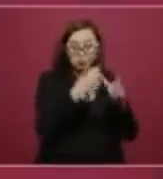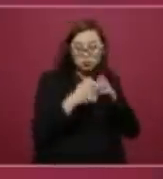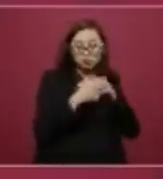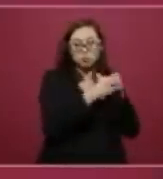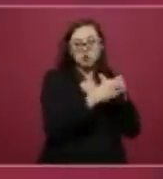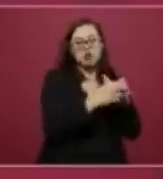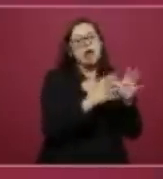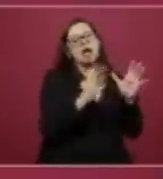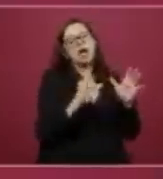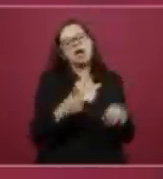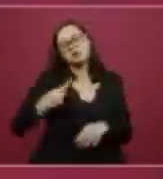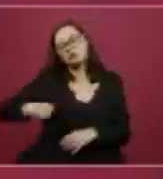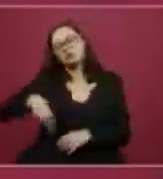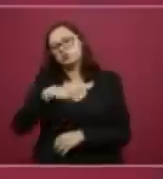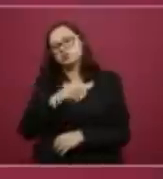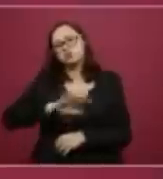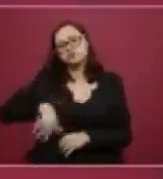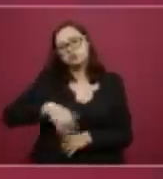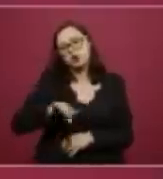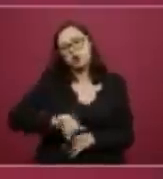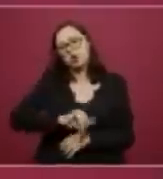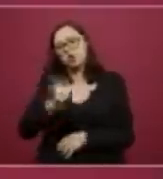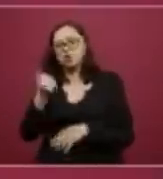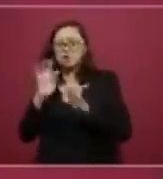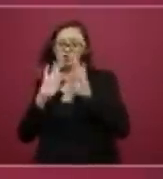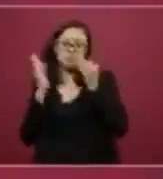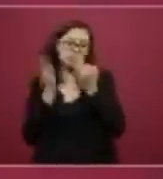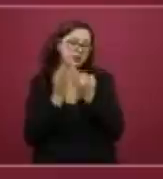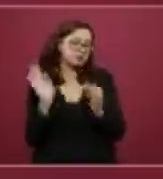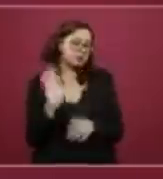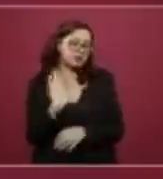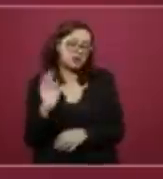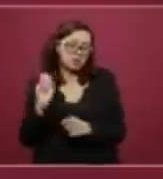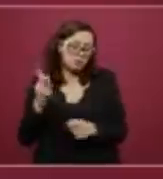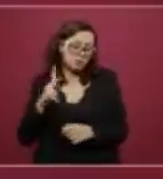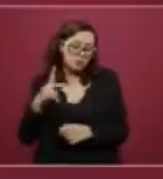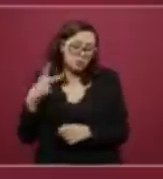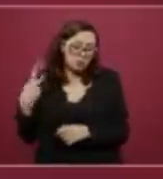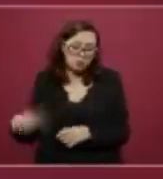otros mecanismos. Hablamos de la posibilidad de crear